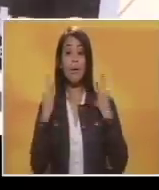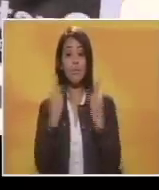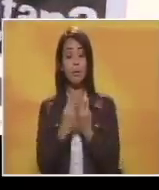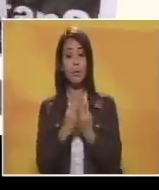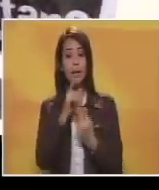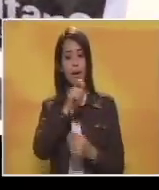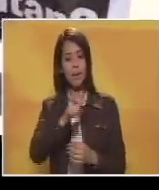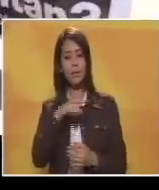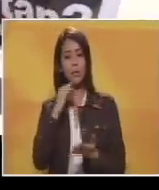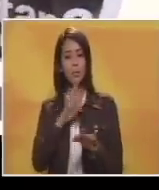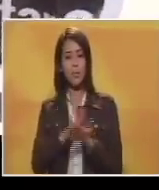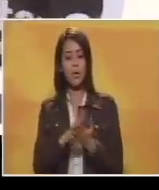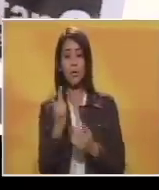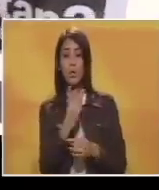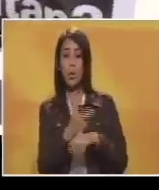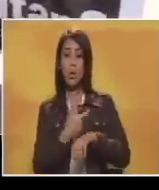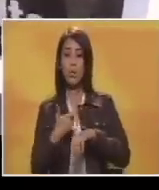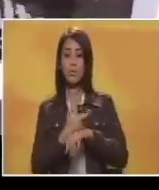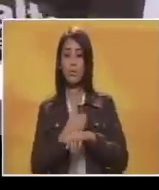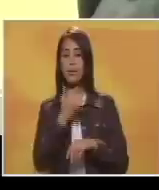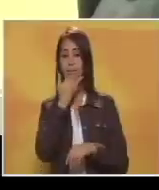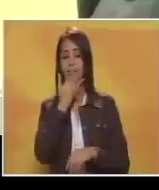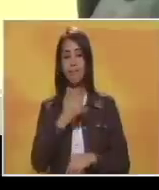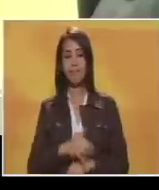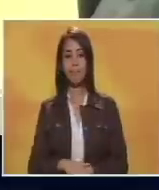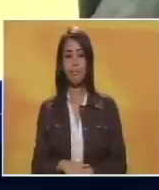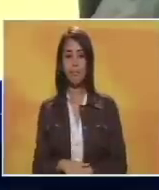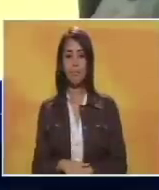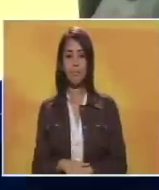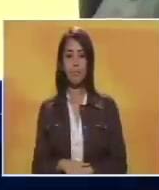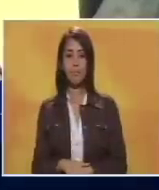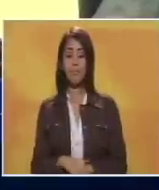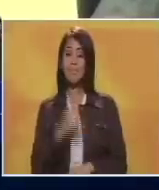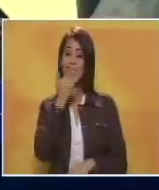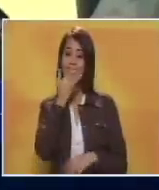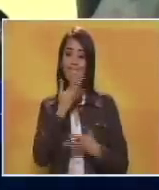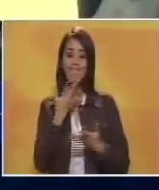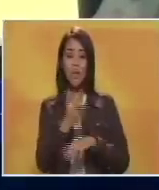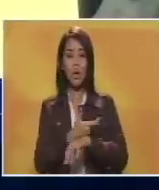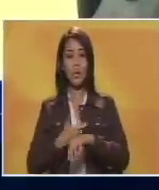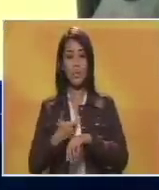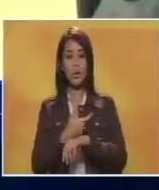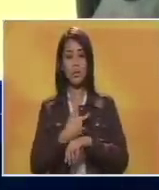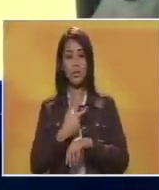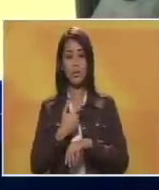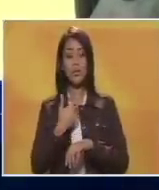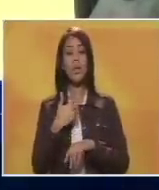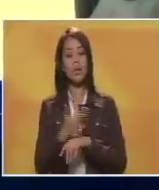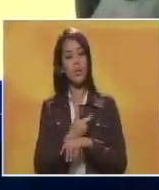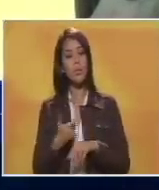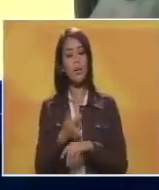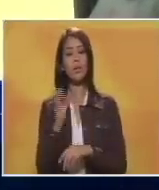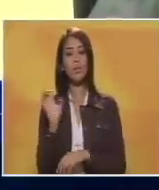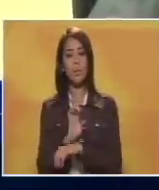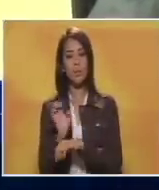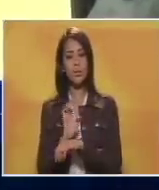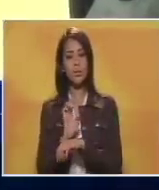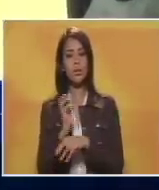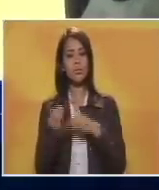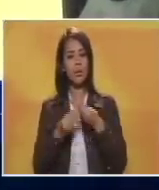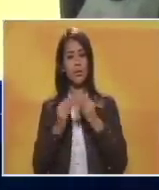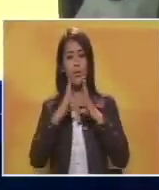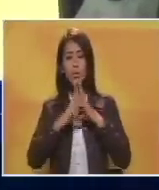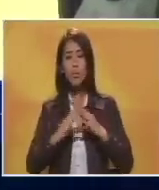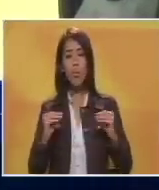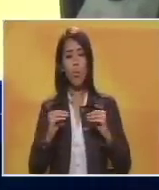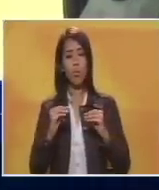las víctimas, ambos gobiernos fallaron. De fracaso de los gobiernos, reitero, parte del gobierno ecuatoriano se hizo absolutamente